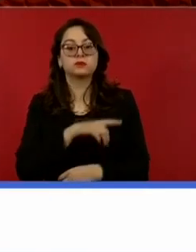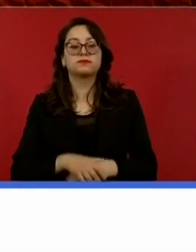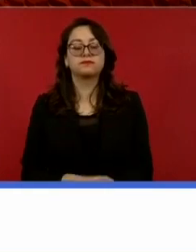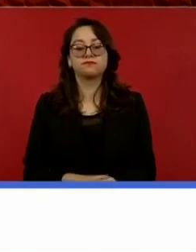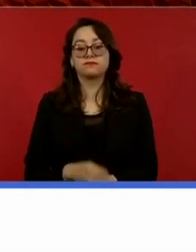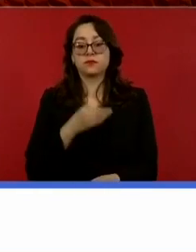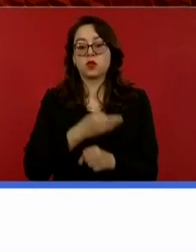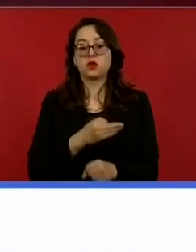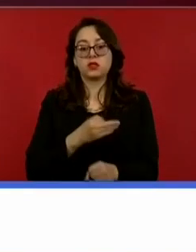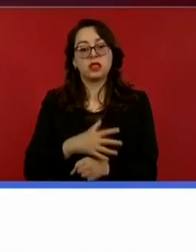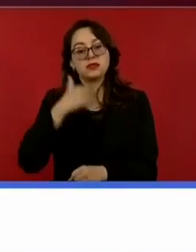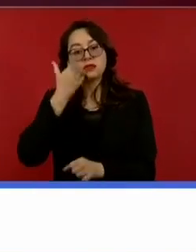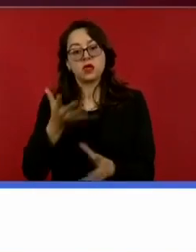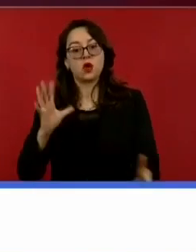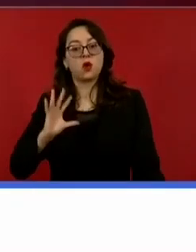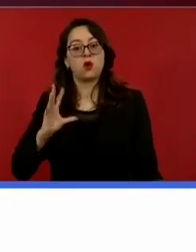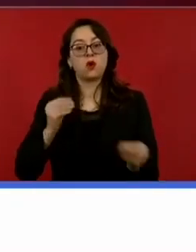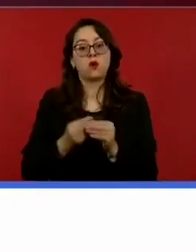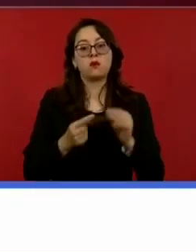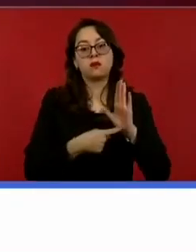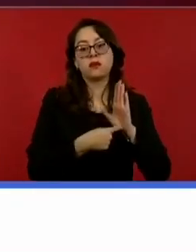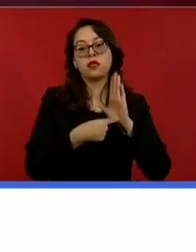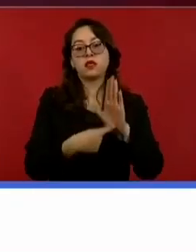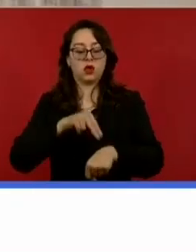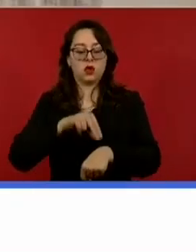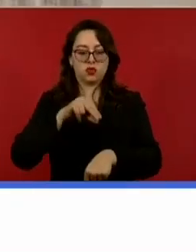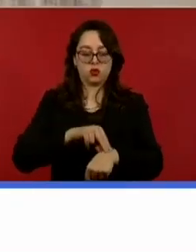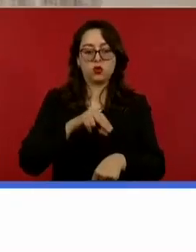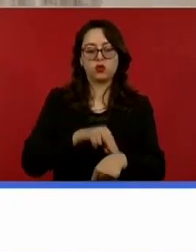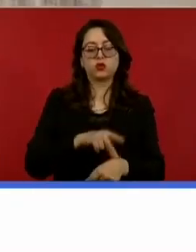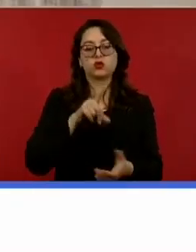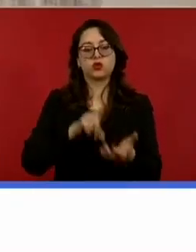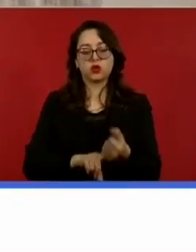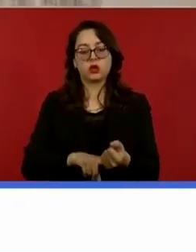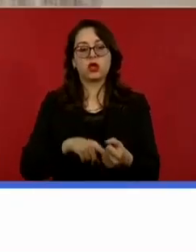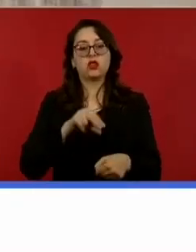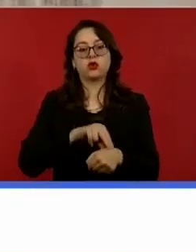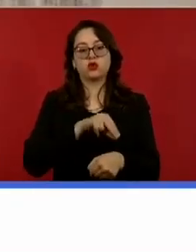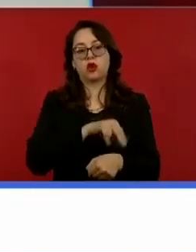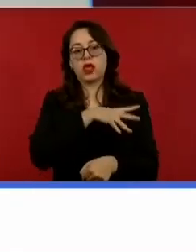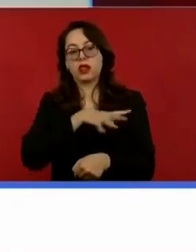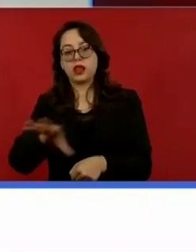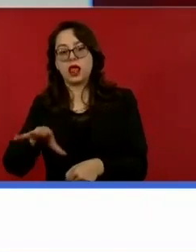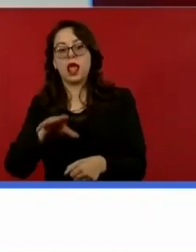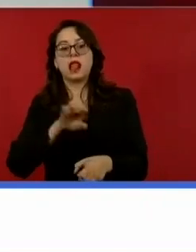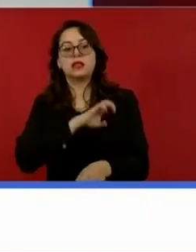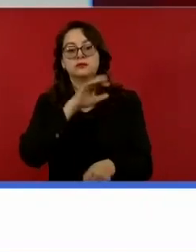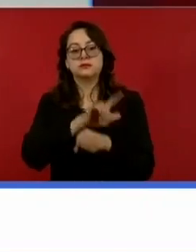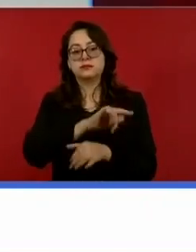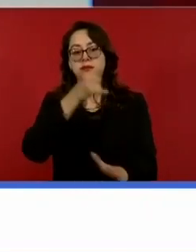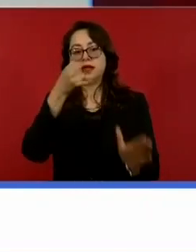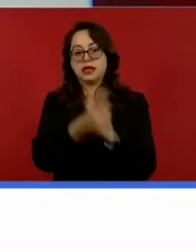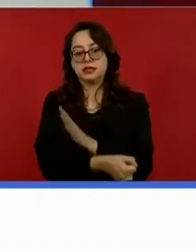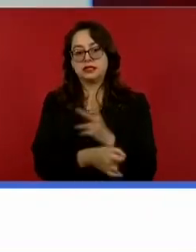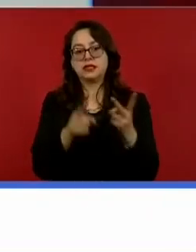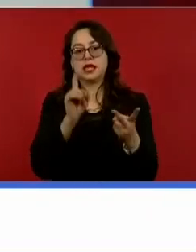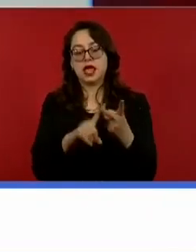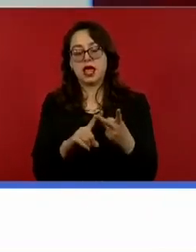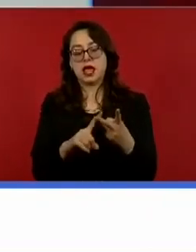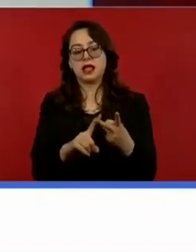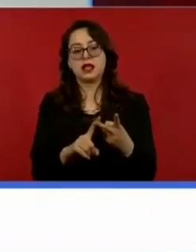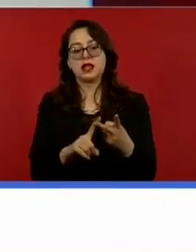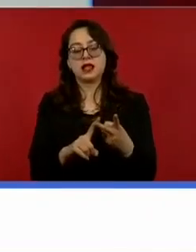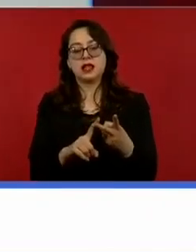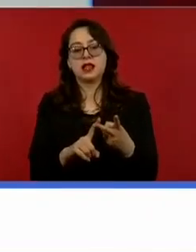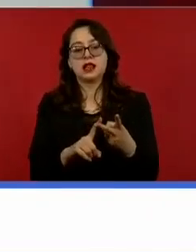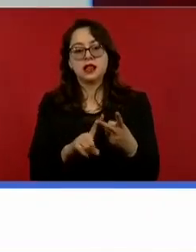apareciendo en estos momentos ahí en su pantalla ingresen ahí su código postal su CURP además de datos personales y una